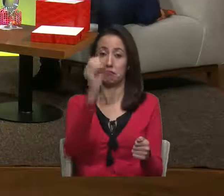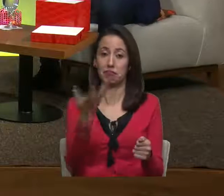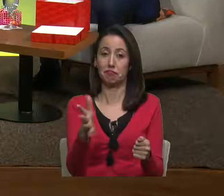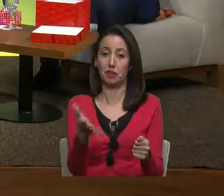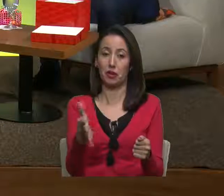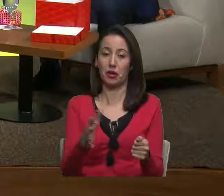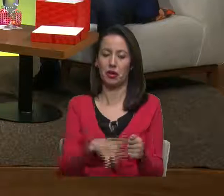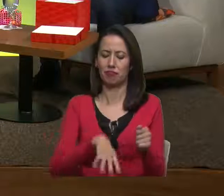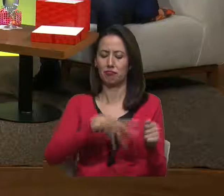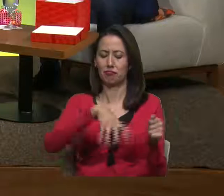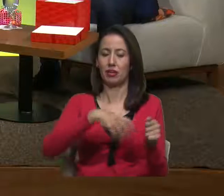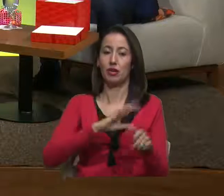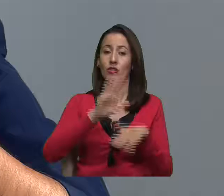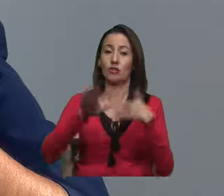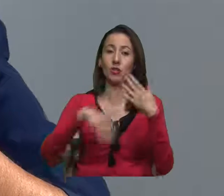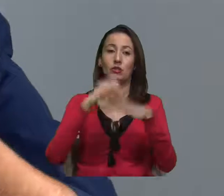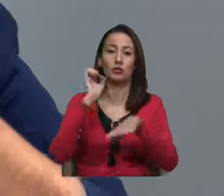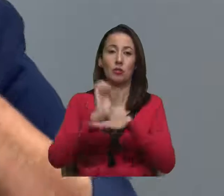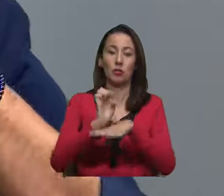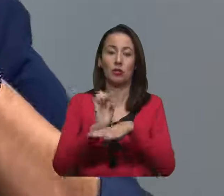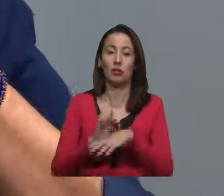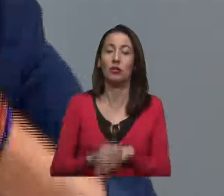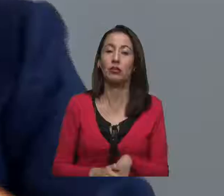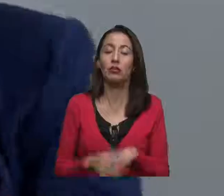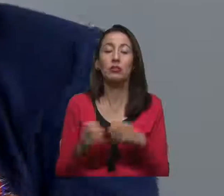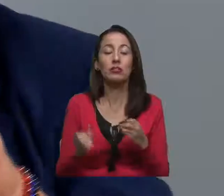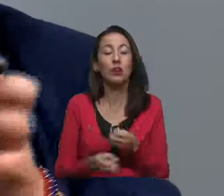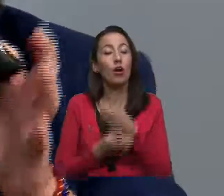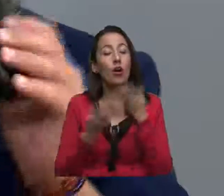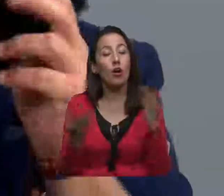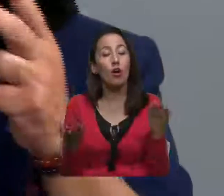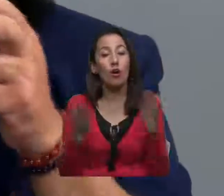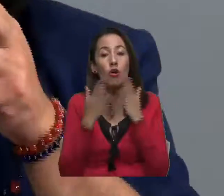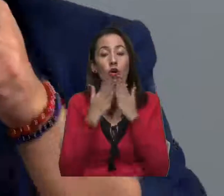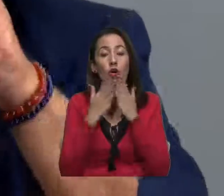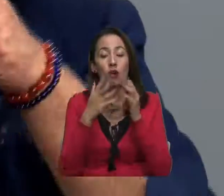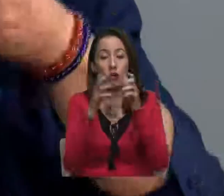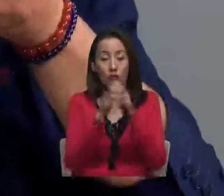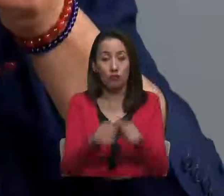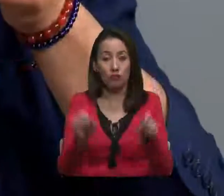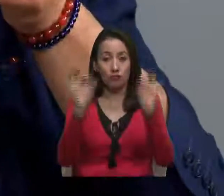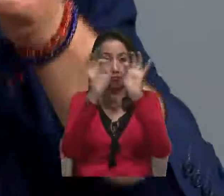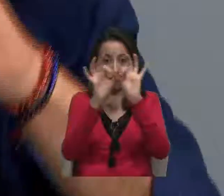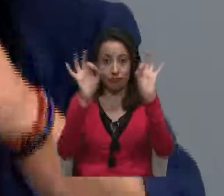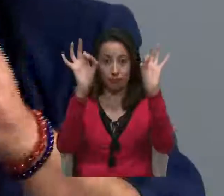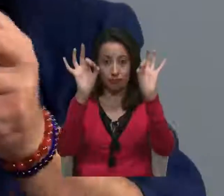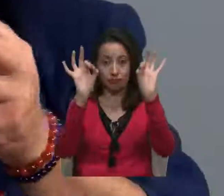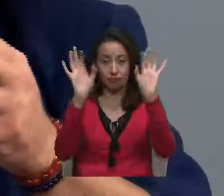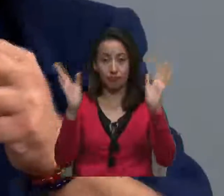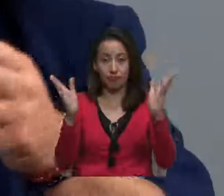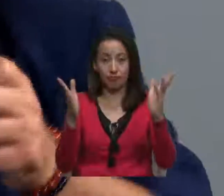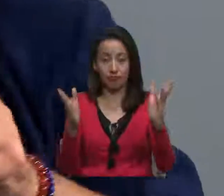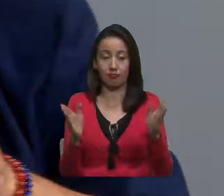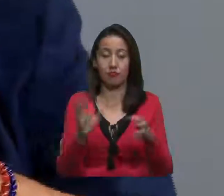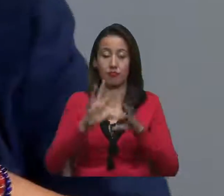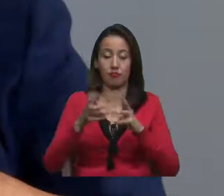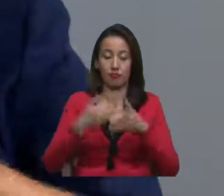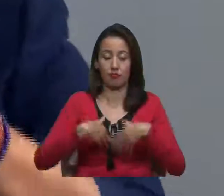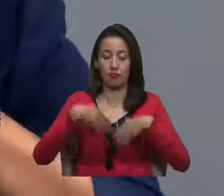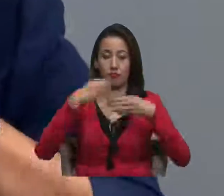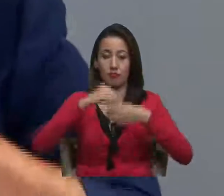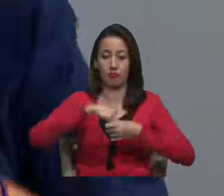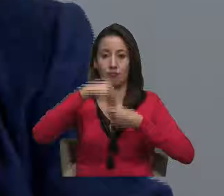vacía como la de todos los ecuatorianos por lo tanto que creemos que está vacía no me cree